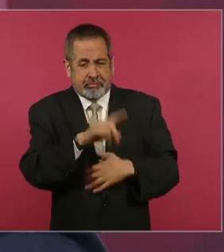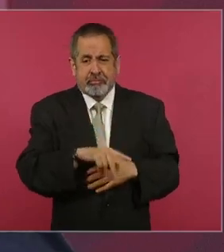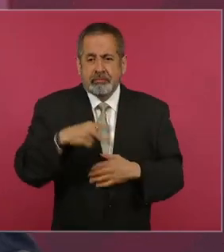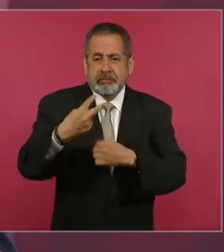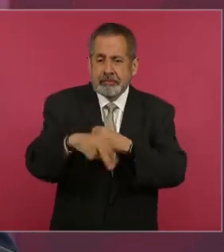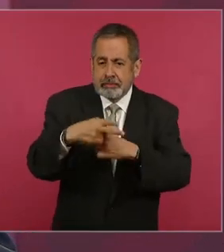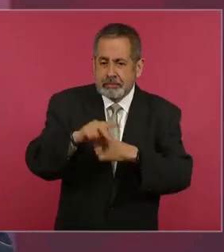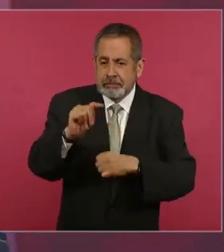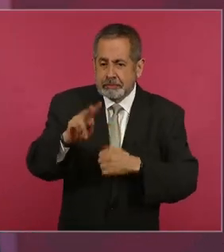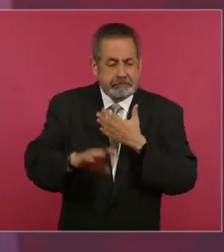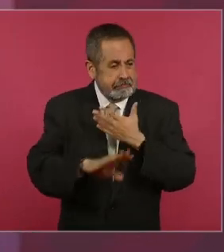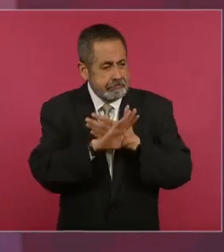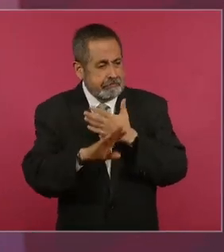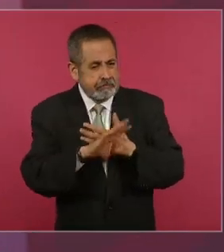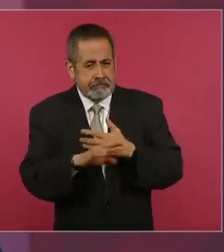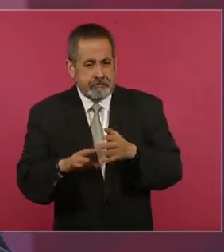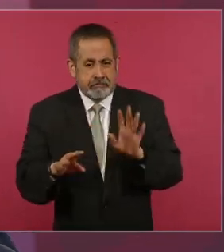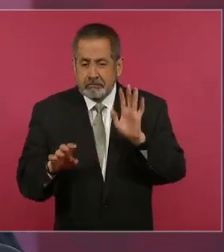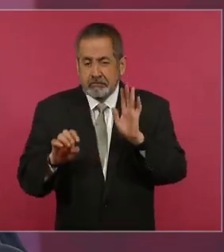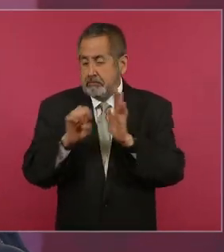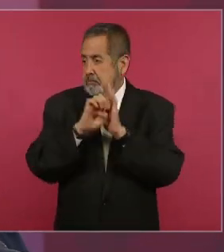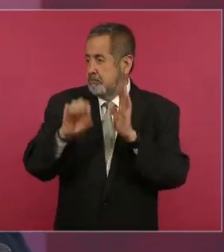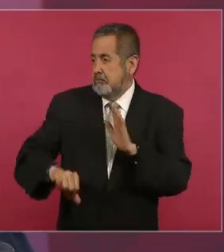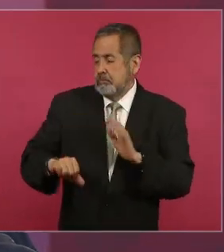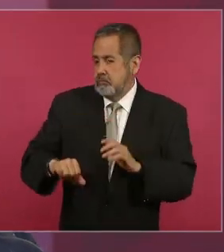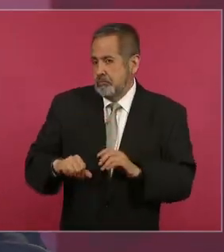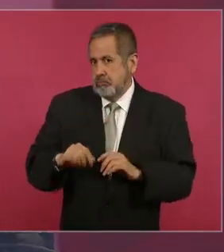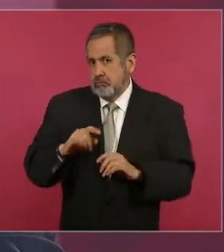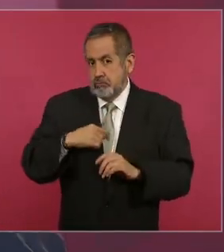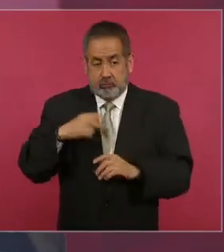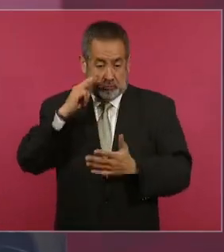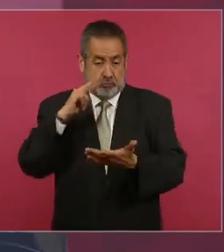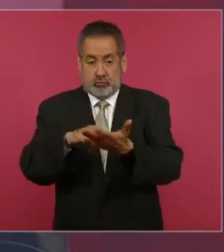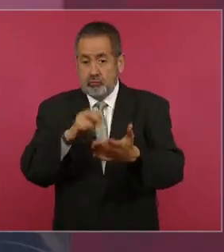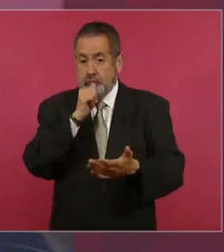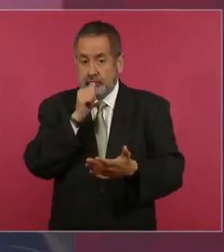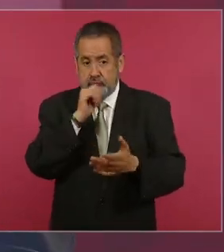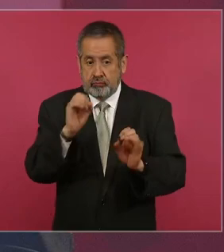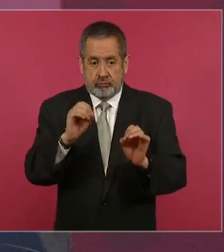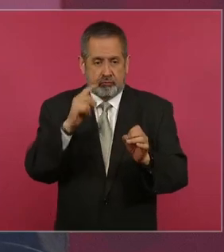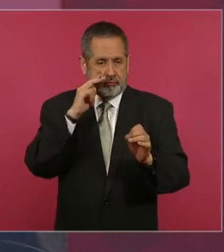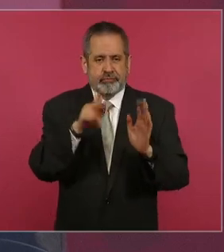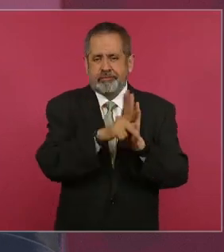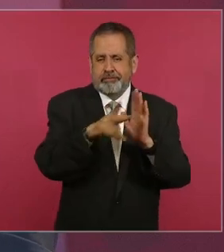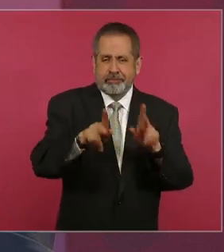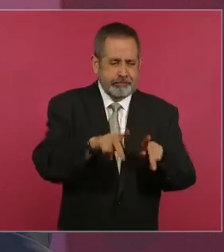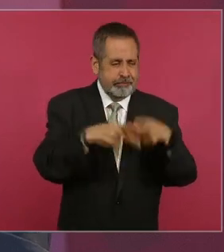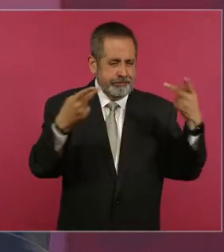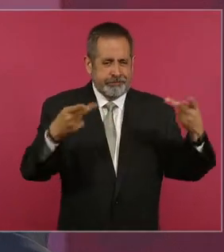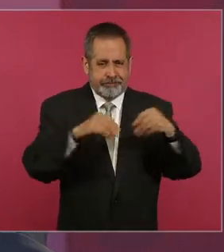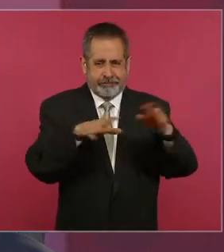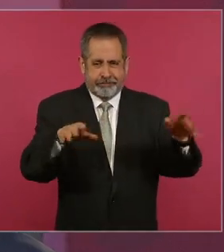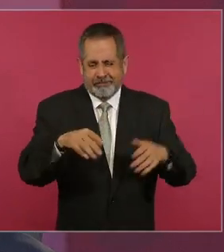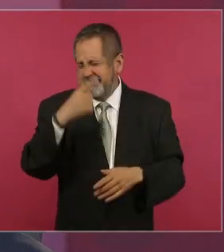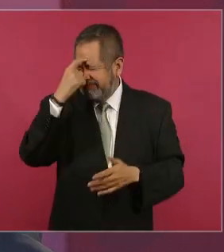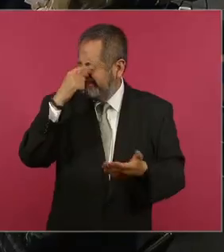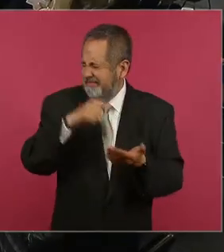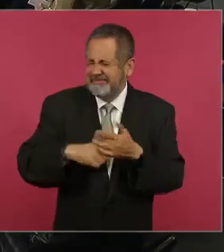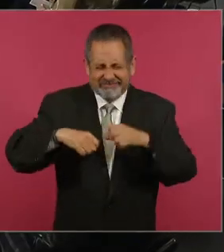vean, hoy no los he visto, pero me los imagino, los